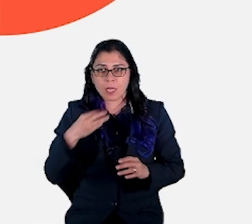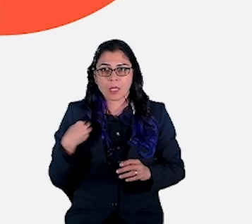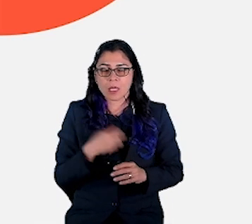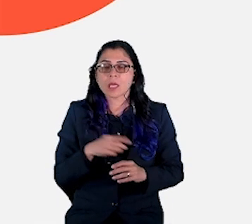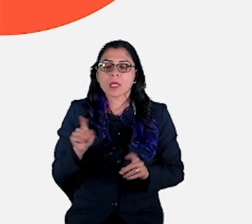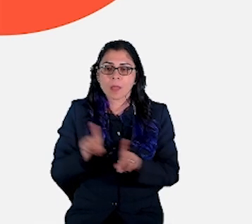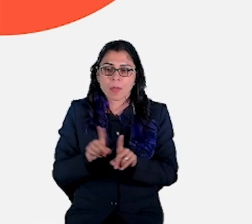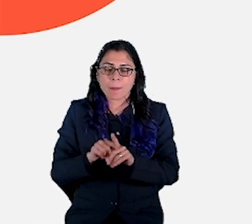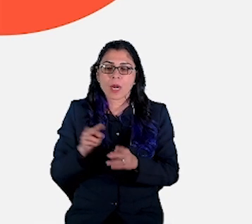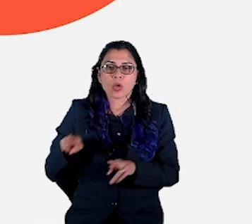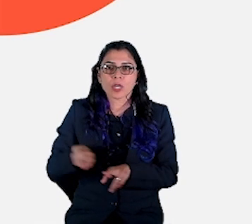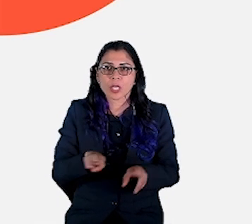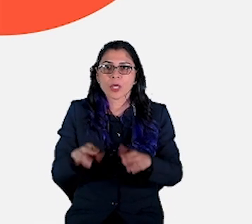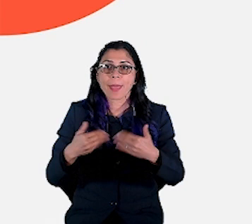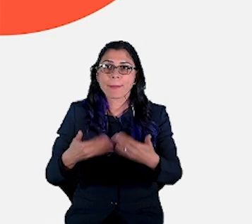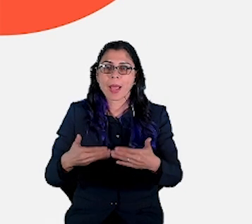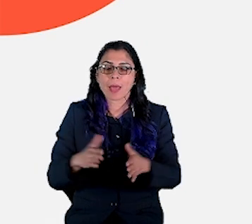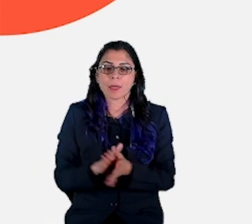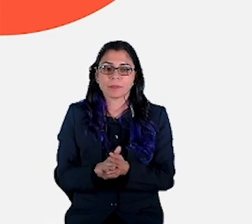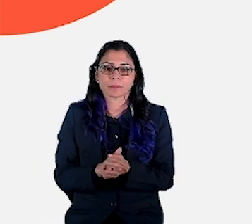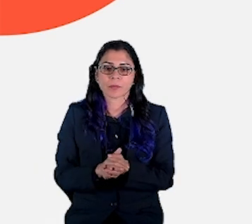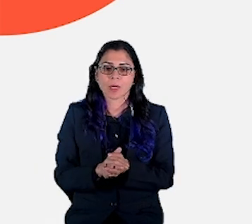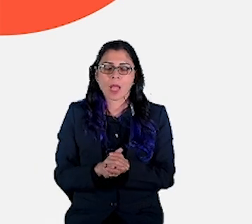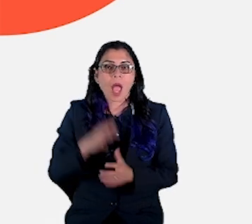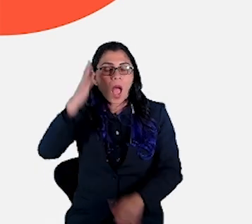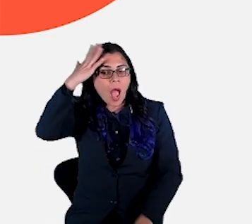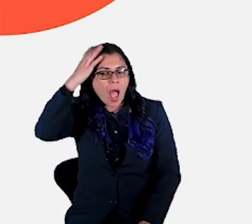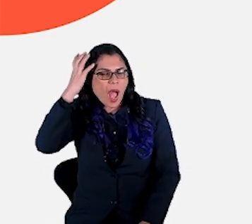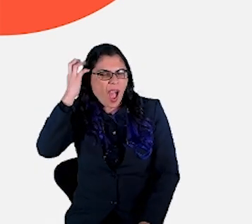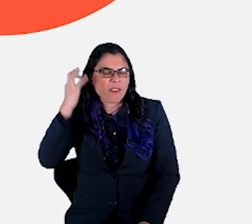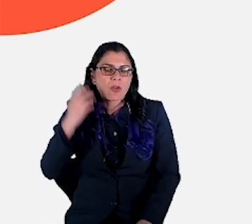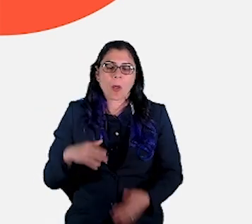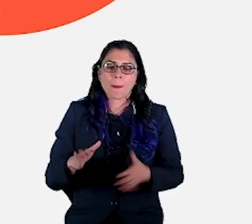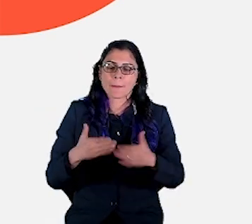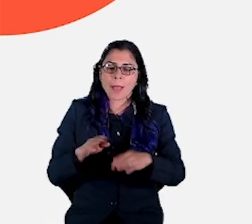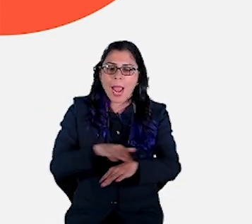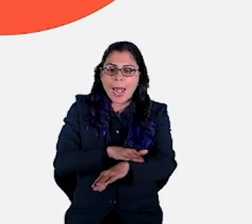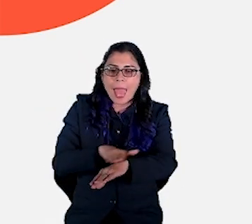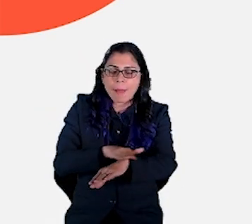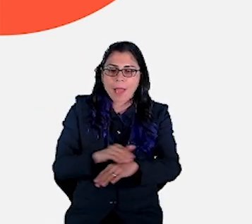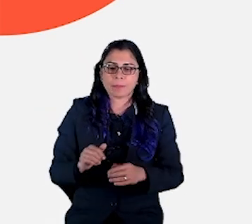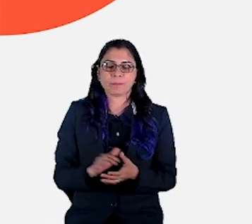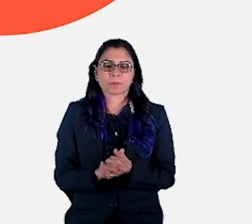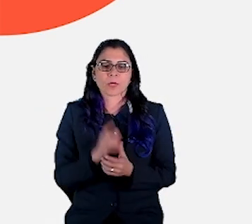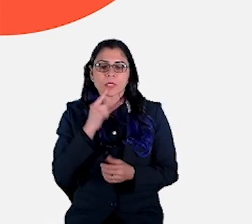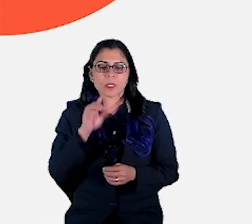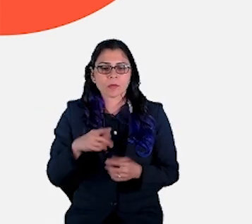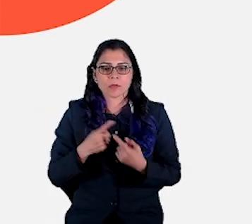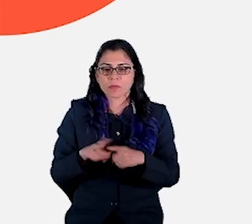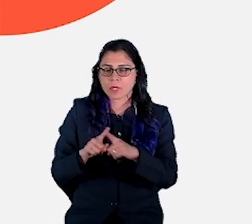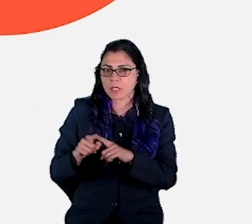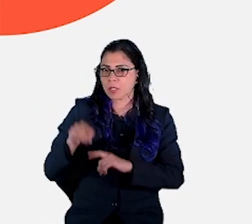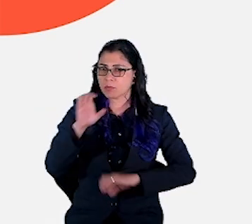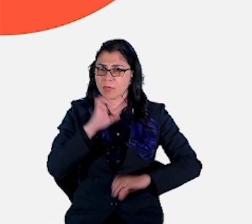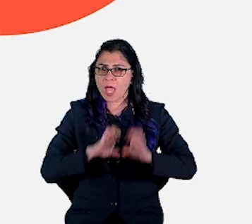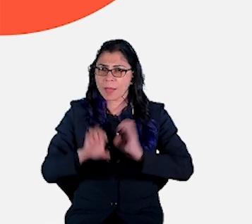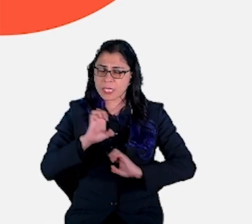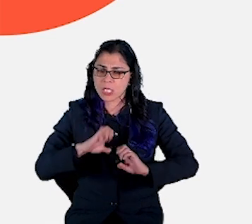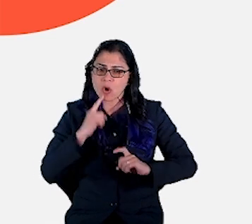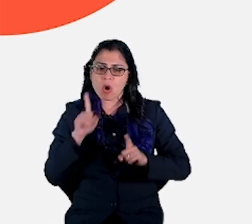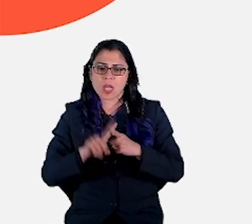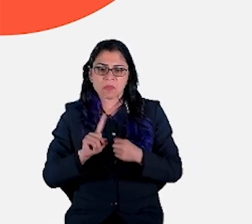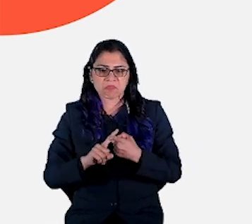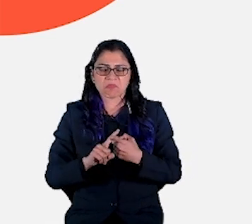Panamá afro Panamá como le llamamos dos destinos turísticos en el Caribe te dan una muestra